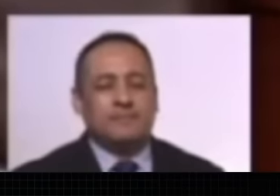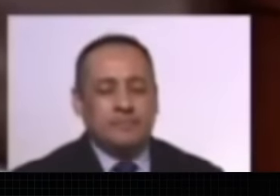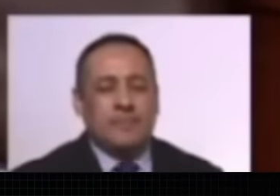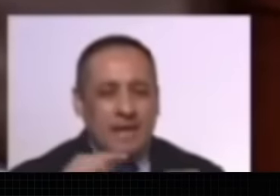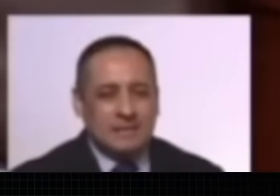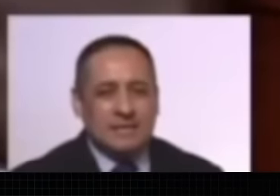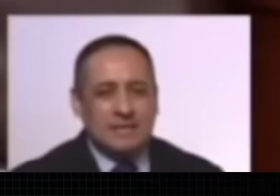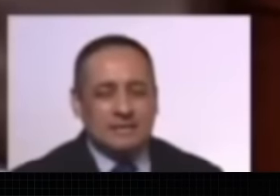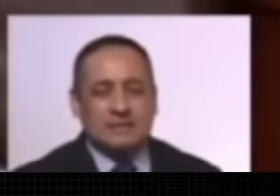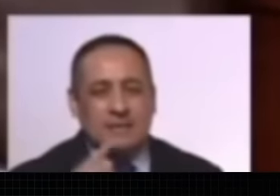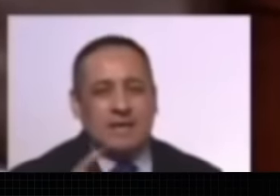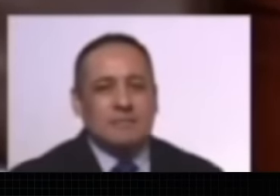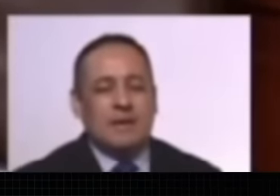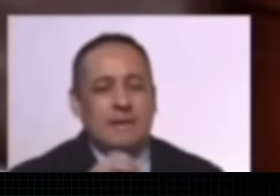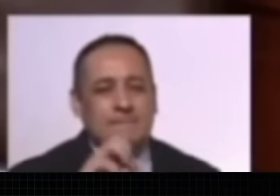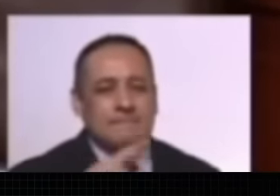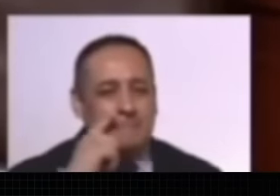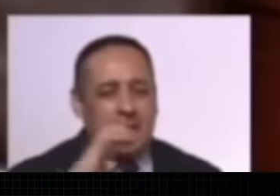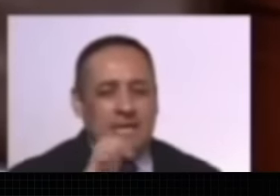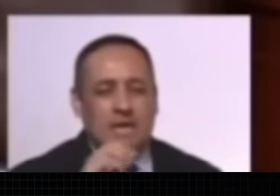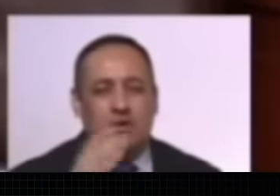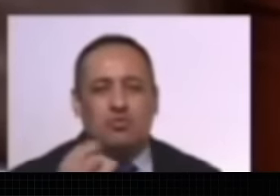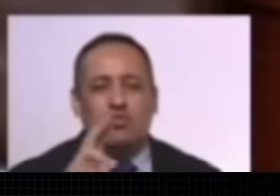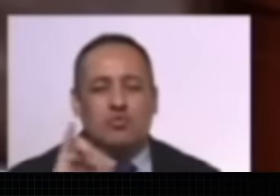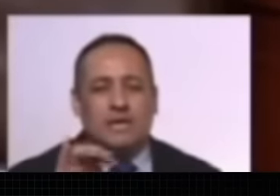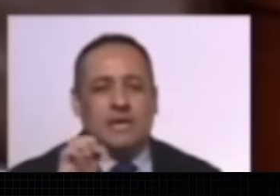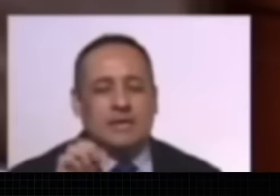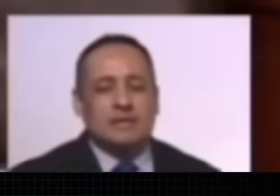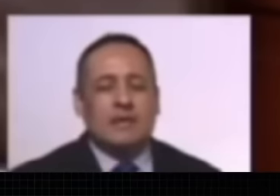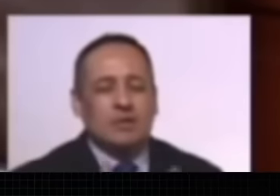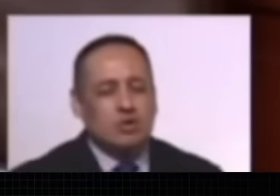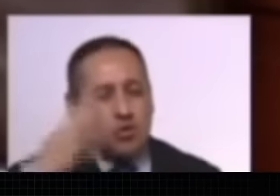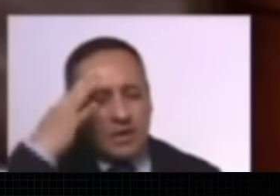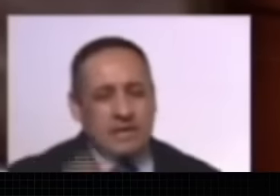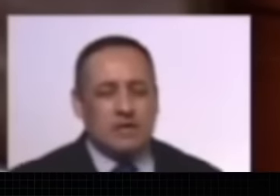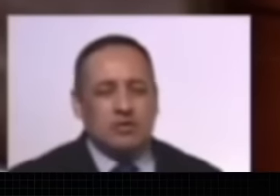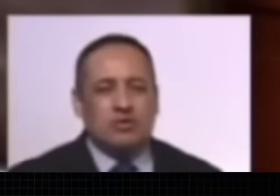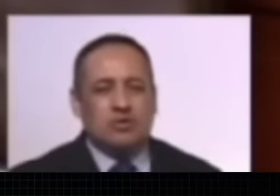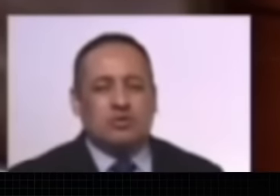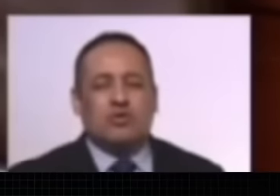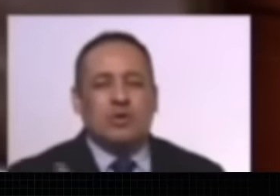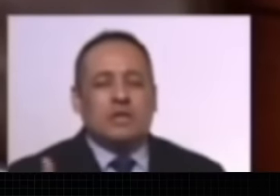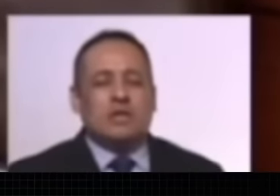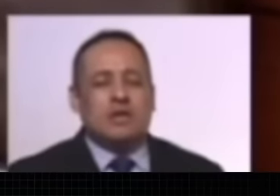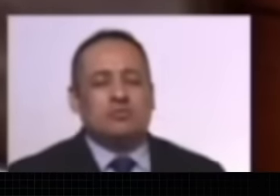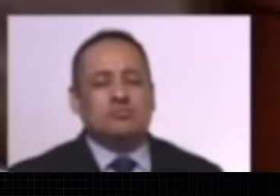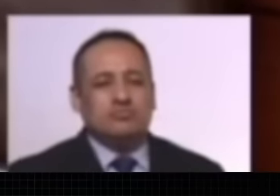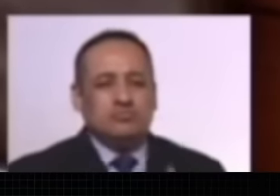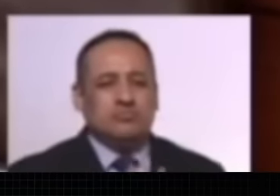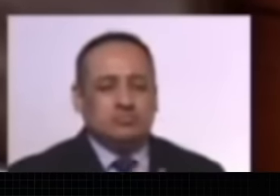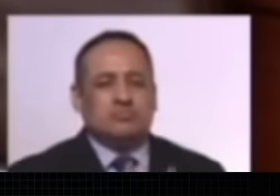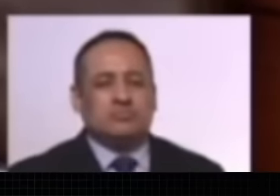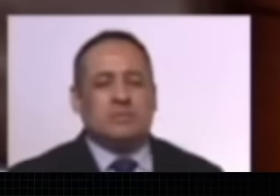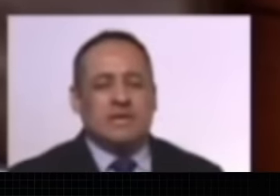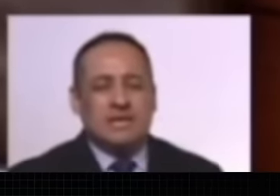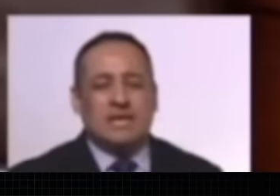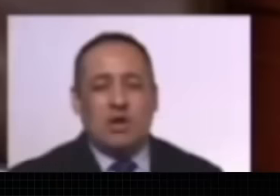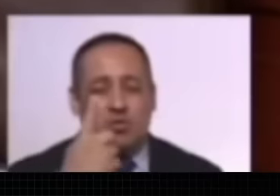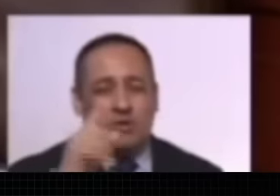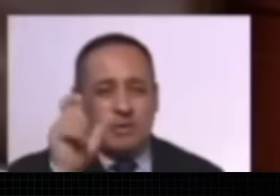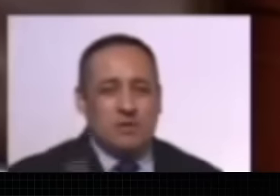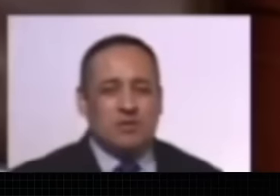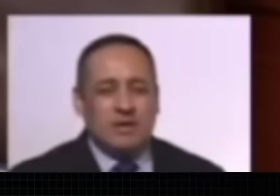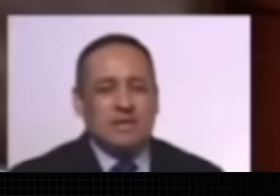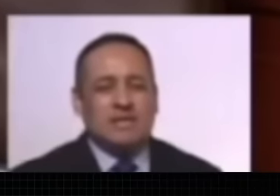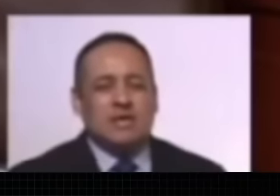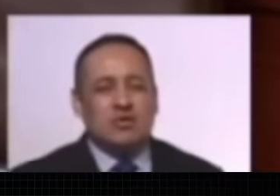es, a María Curie tampoco le creyeron, no le dieron el Nobel. Es la única persona que ha